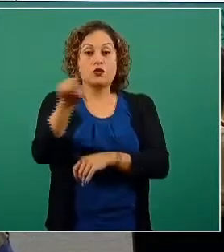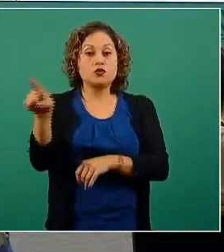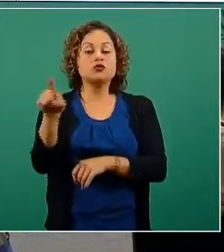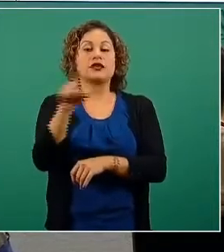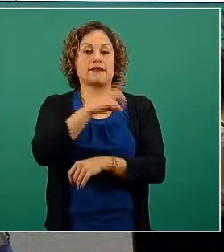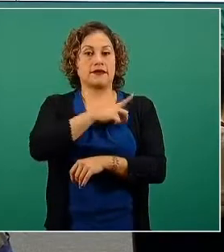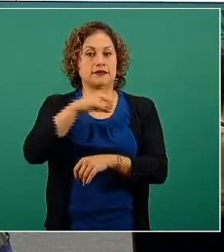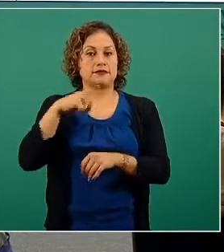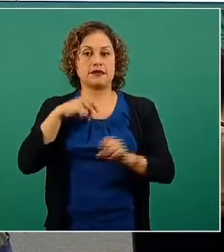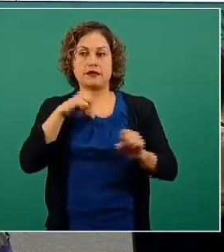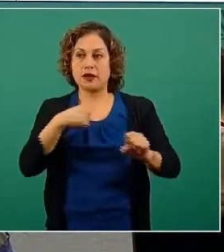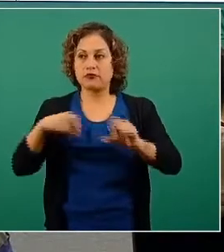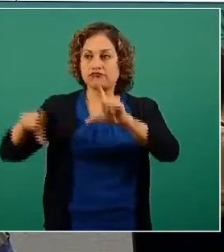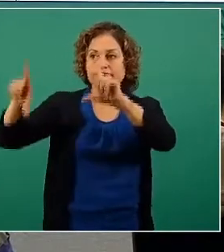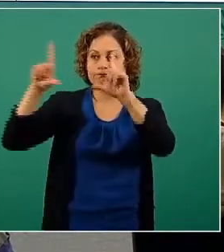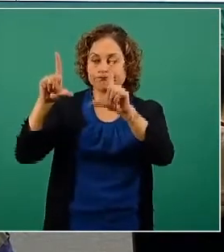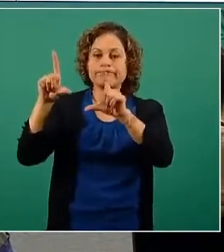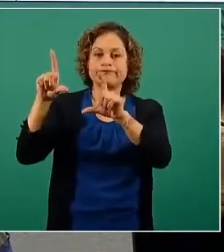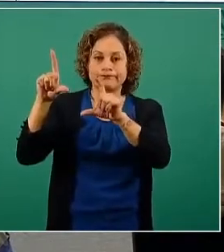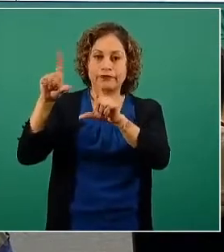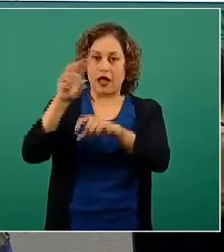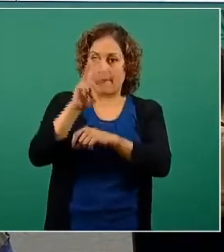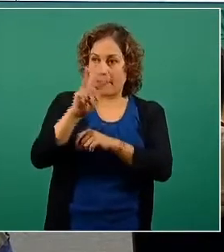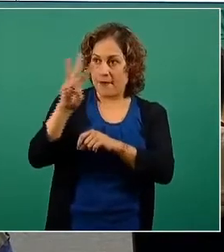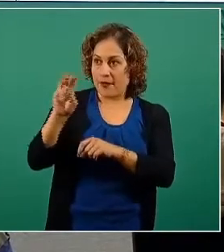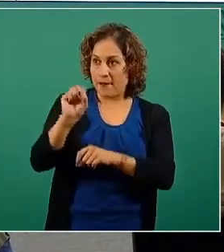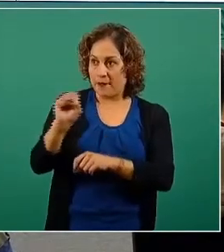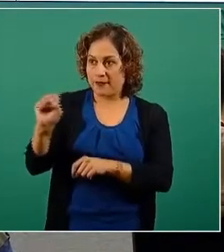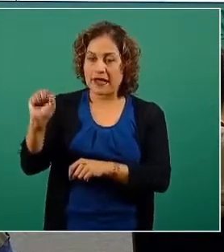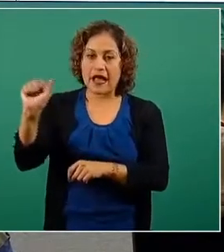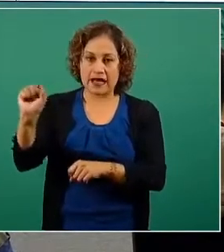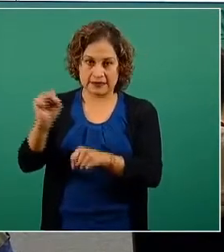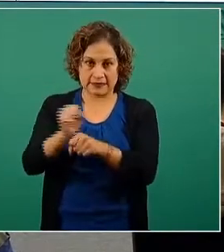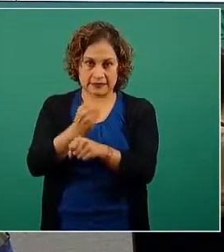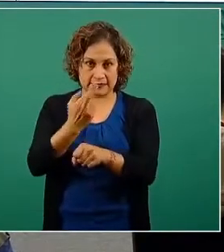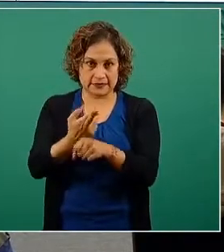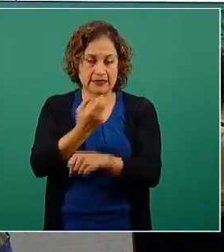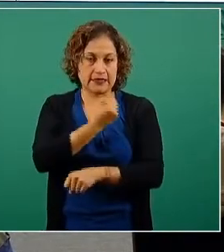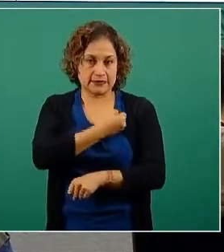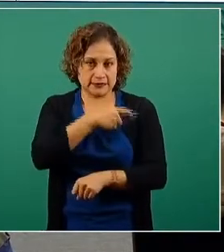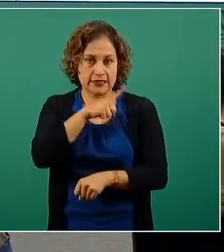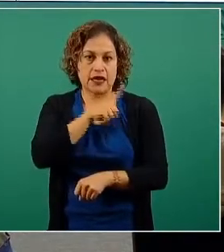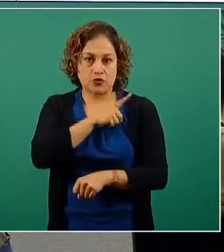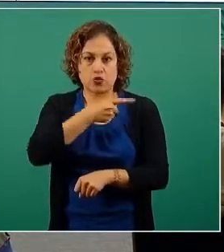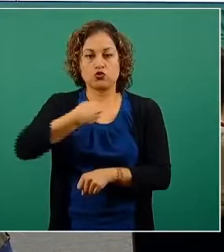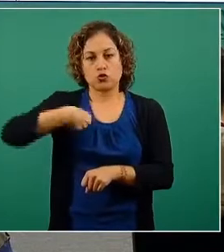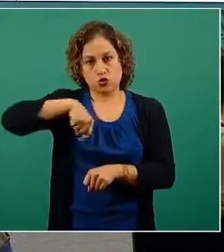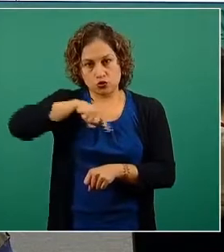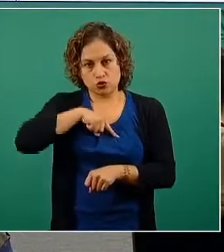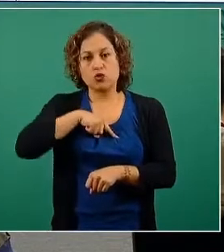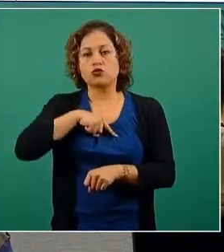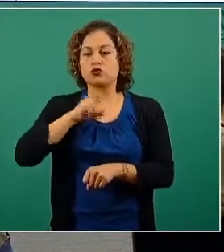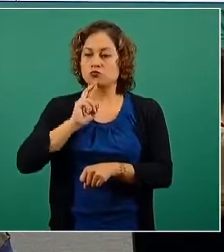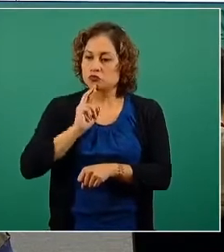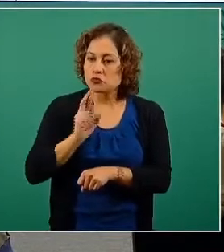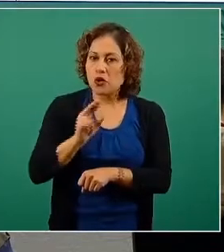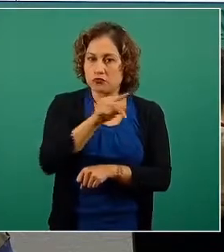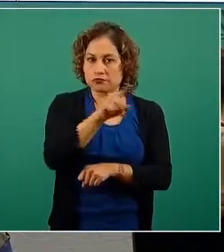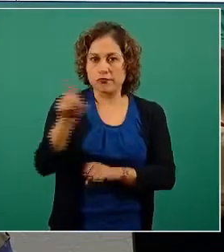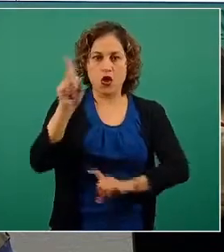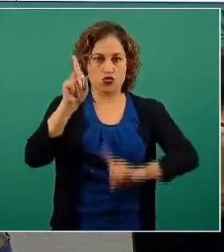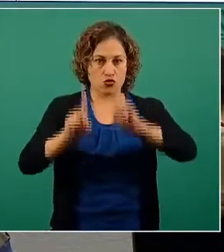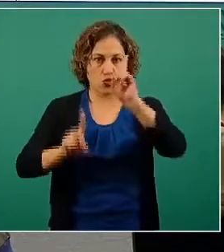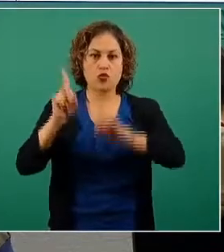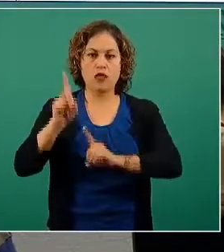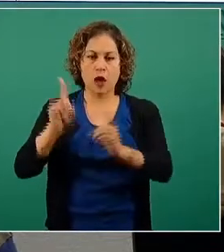de la Secretaría de Salud. Tenemos un espacio específico dedicado a resolver las dudas de vacunación. Y con